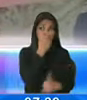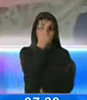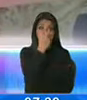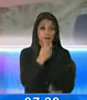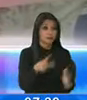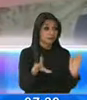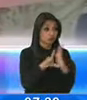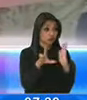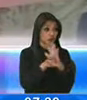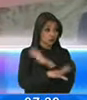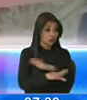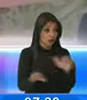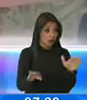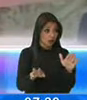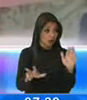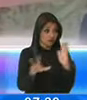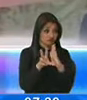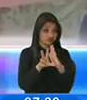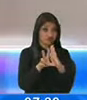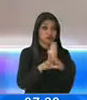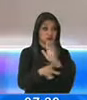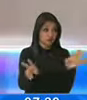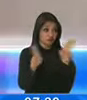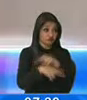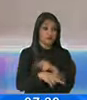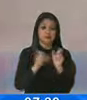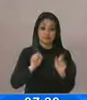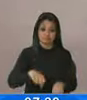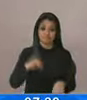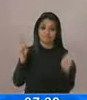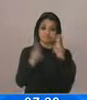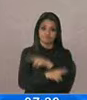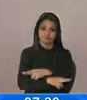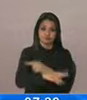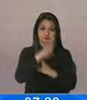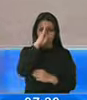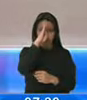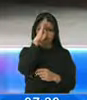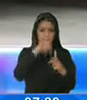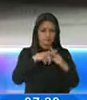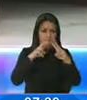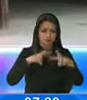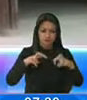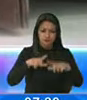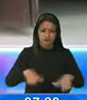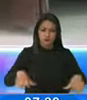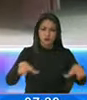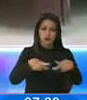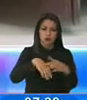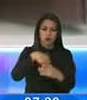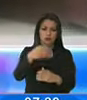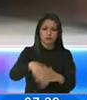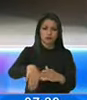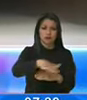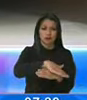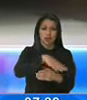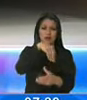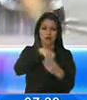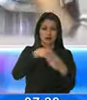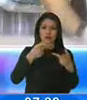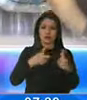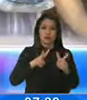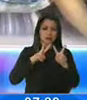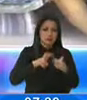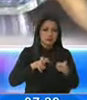este motel queda clausurado. Por supuesto, queda clausurado. El personal de criminalística levantó indicios en el área interna y externa del establecimiento